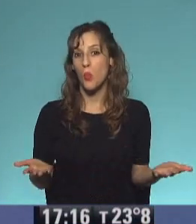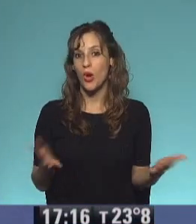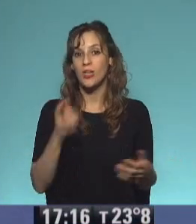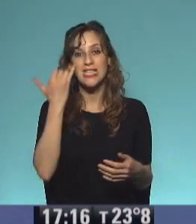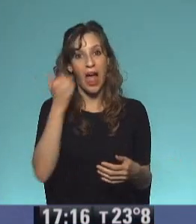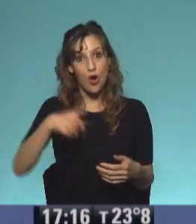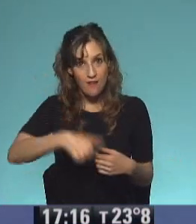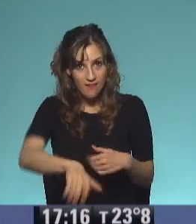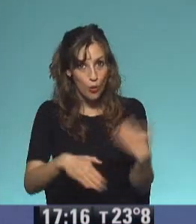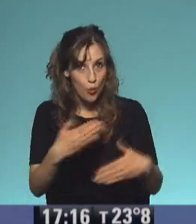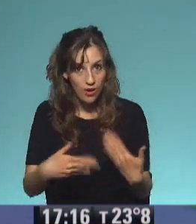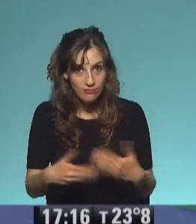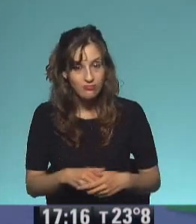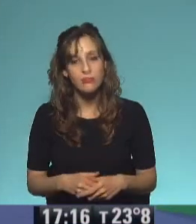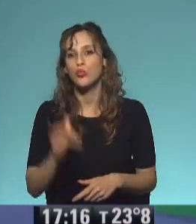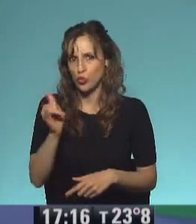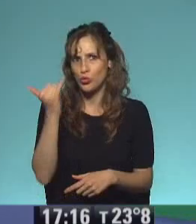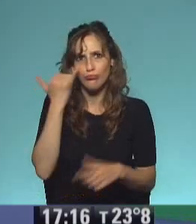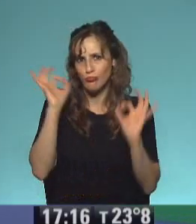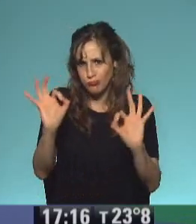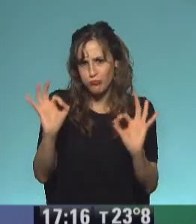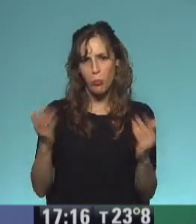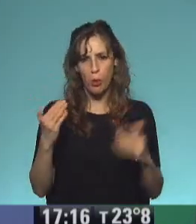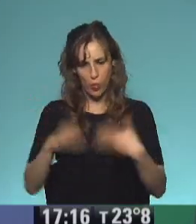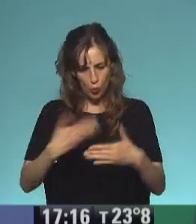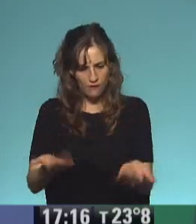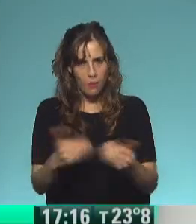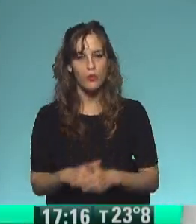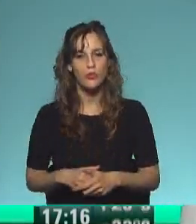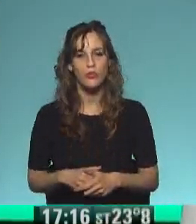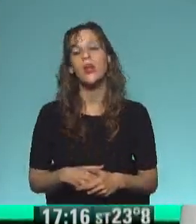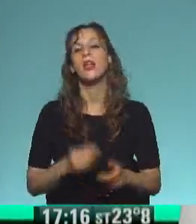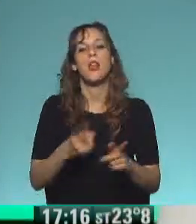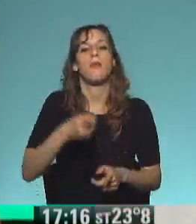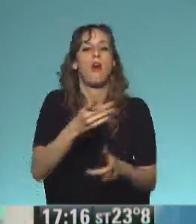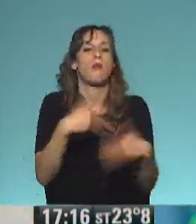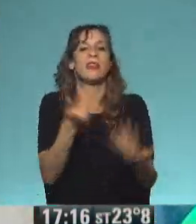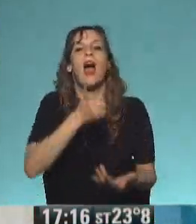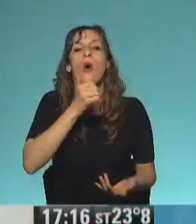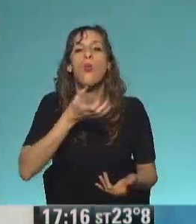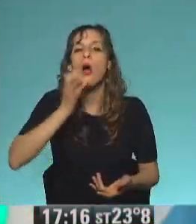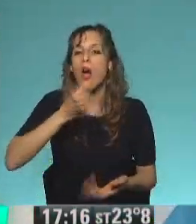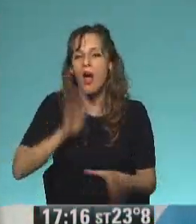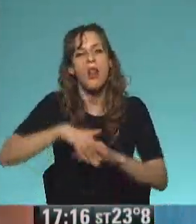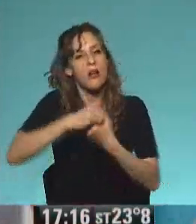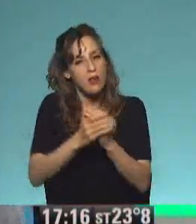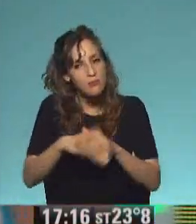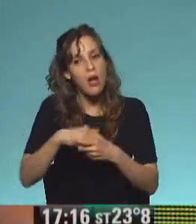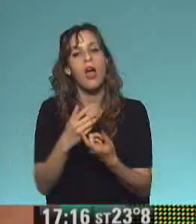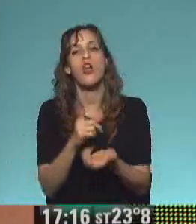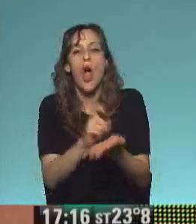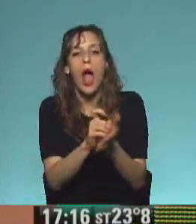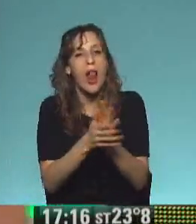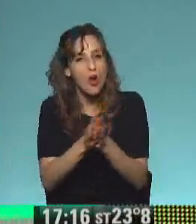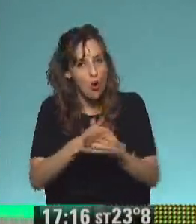preparados para jugar. Estamos preparadísimos. Podemos, llegamos. Pueden tomar un poquito de agua, no se olviden de lavarse las manos, nos ponemos alcohol en gel.